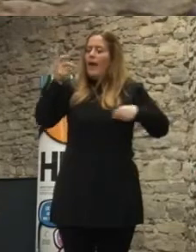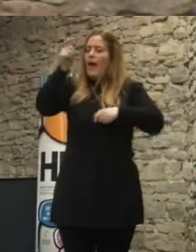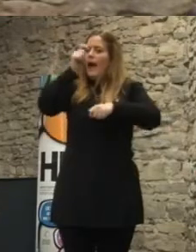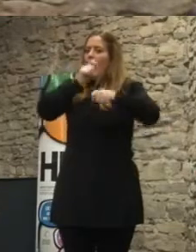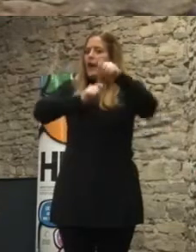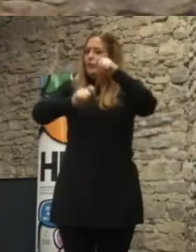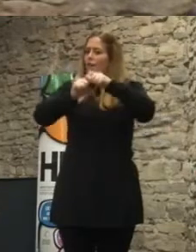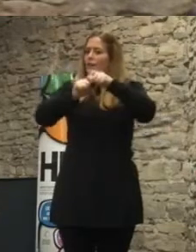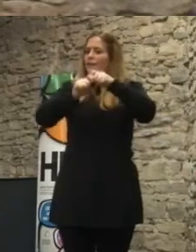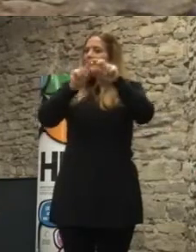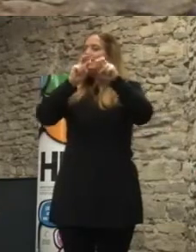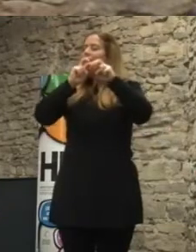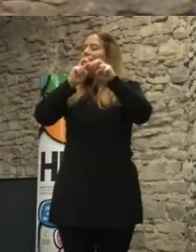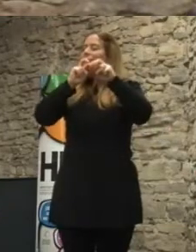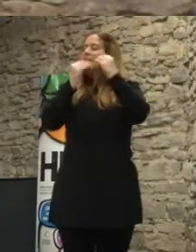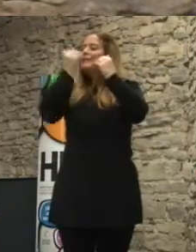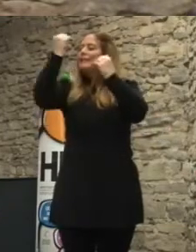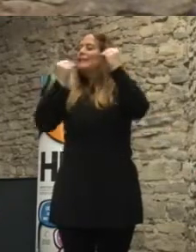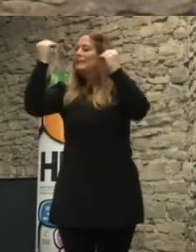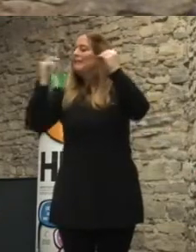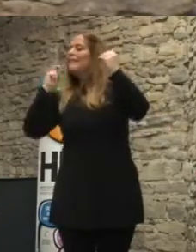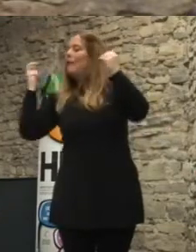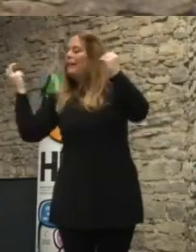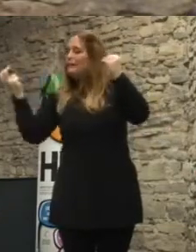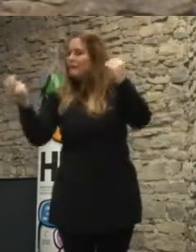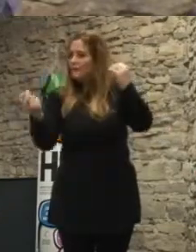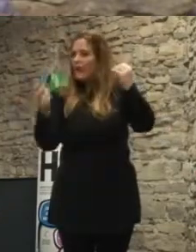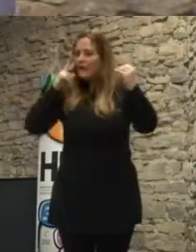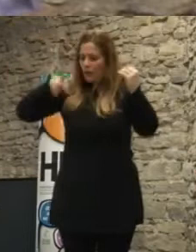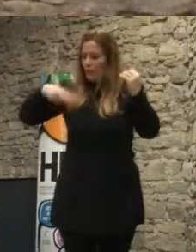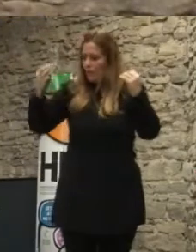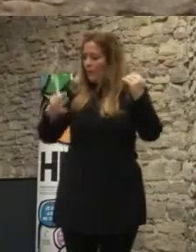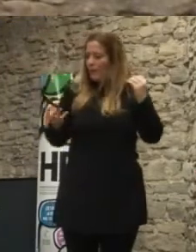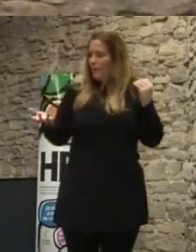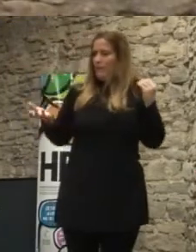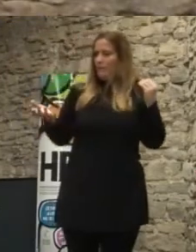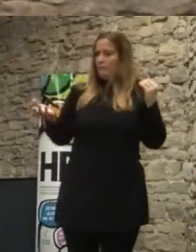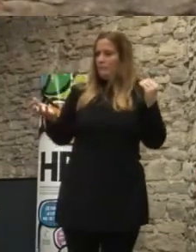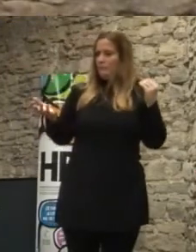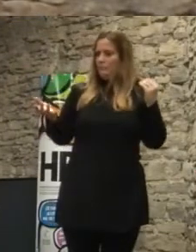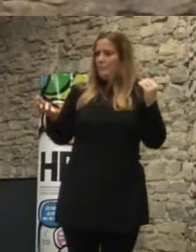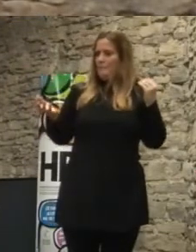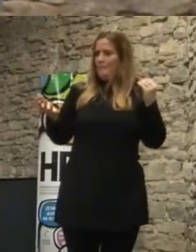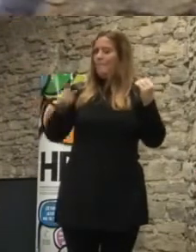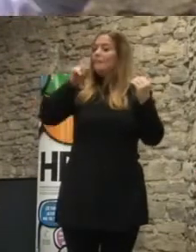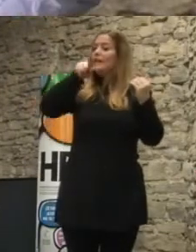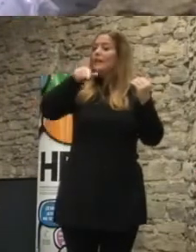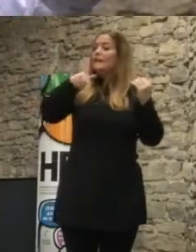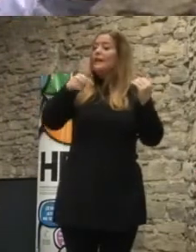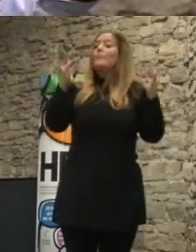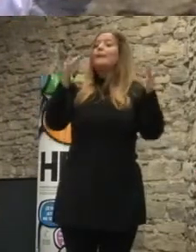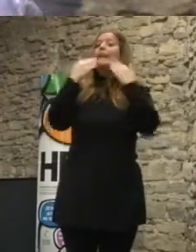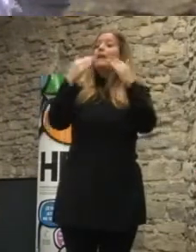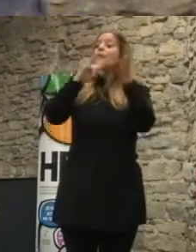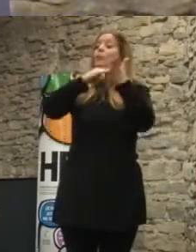la diversidad y la atomización que pueda resultar de ahí, las formas, la diversidad, etcétera, y relacionarse a través de los